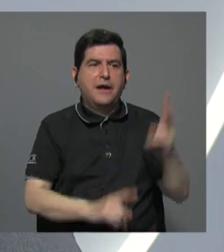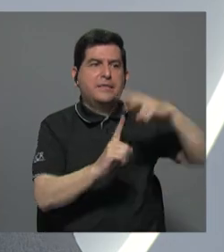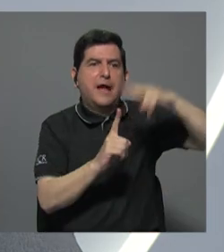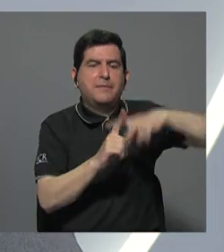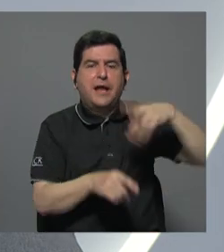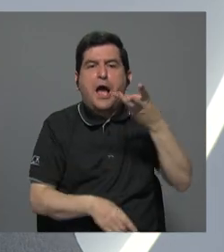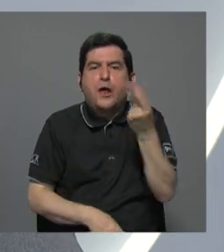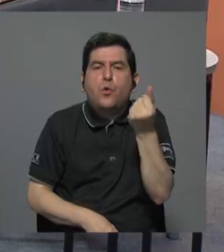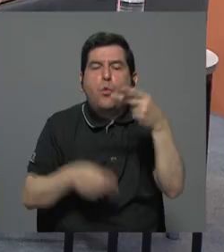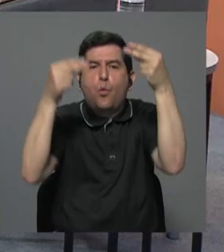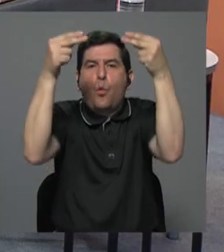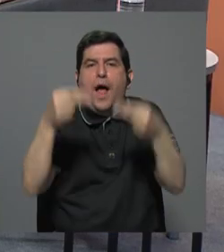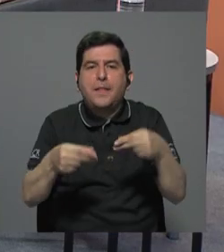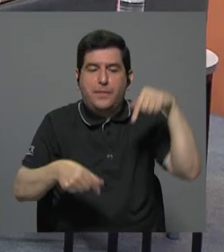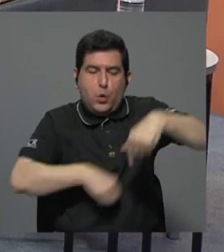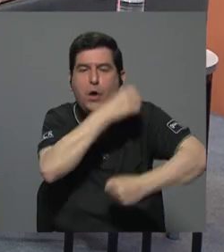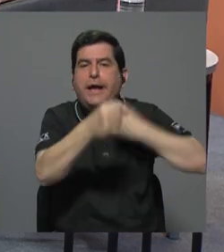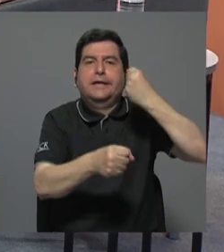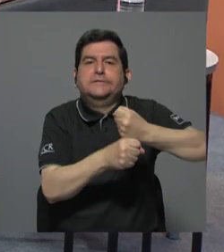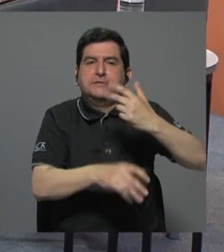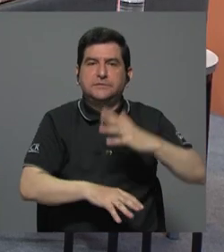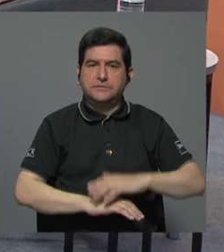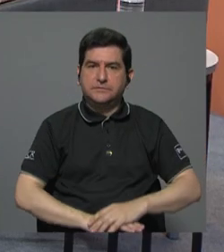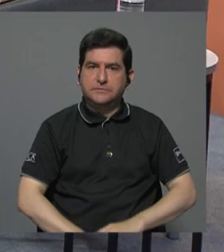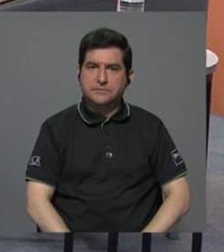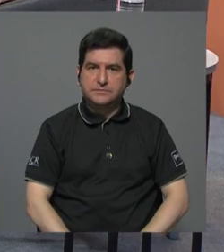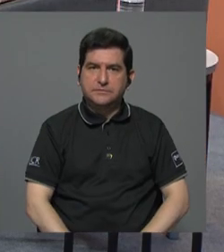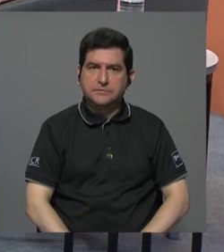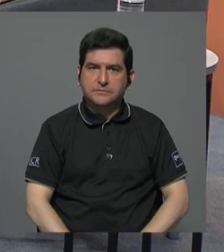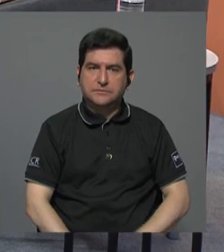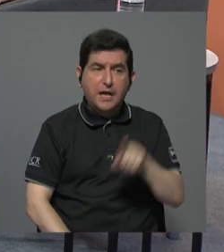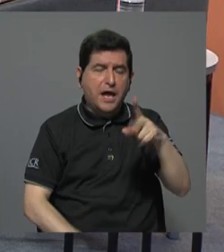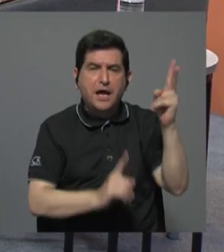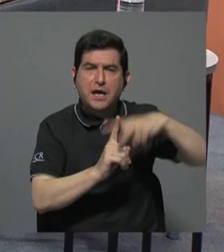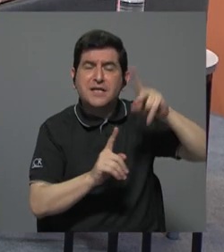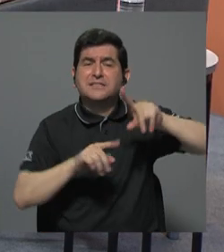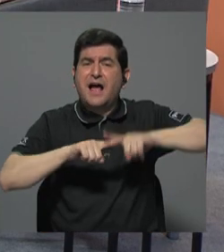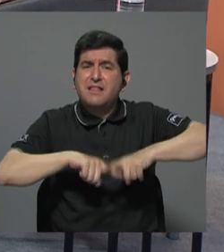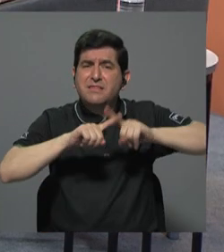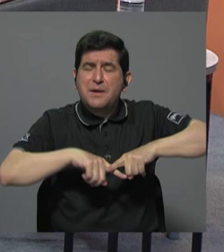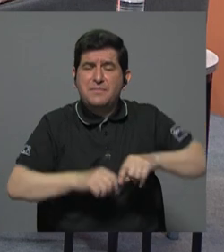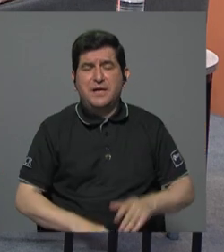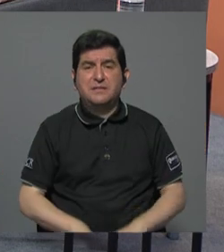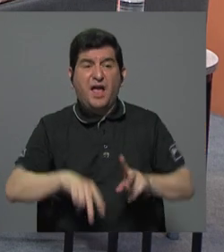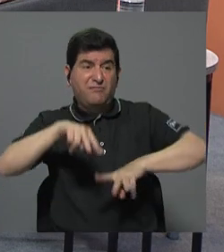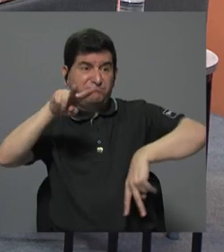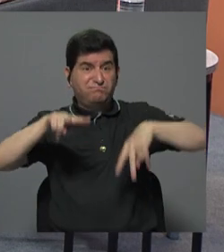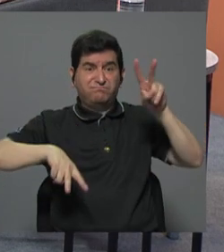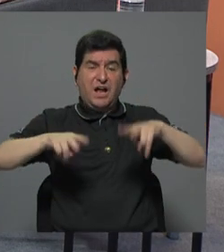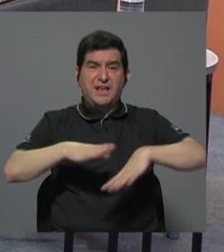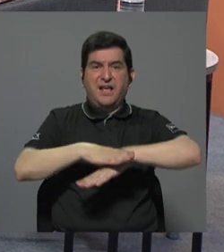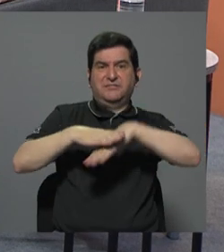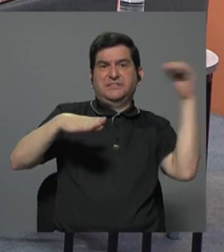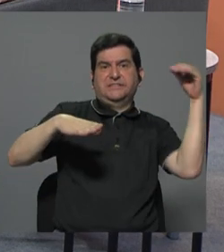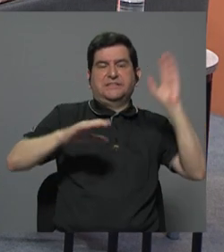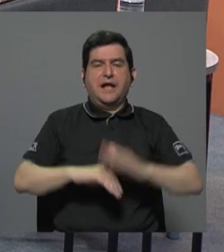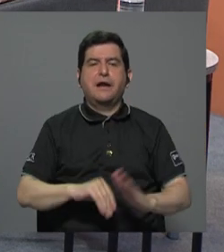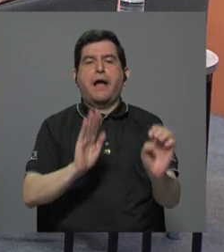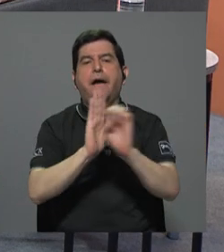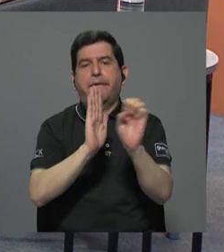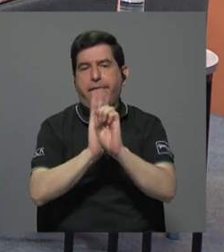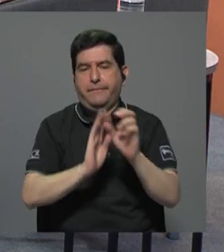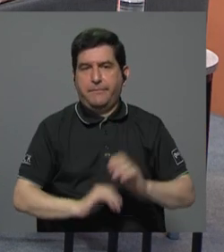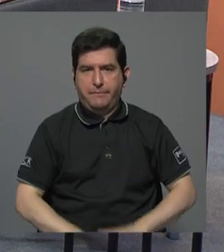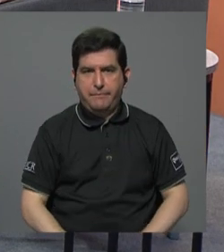de este presupuesto este año porque esas ejecuciones dependen de variables de variables externas por ejemplo